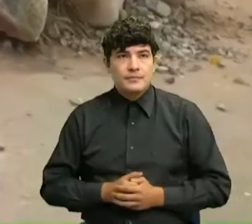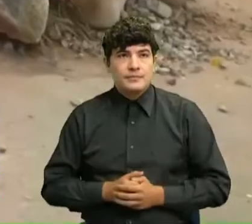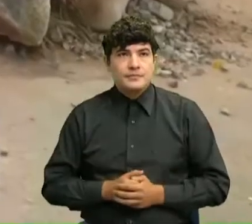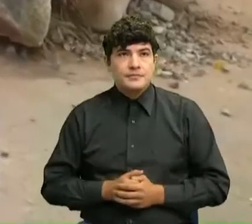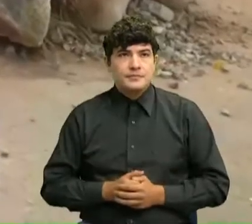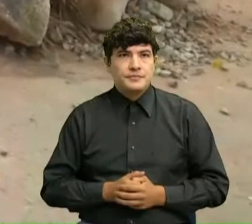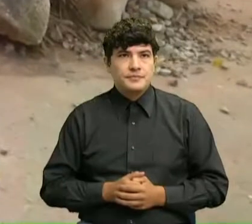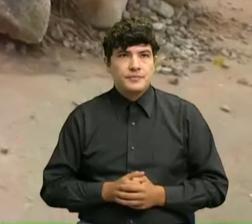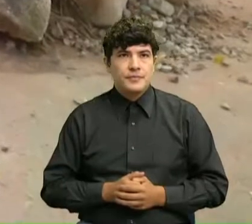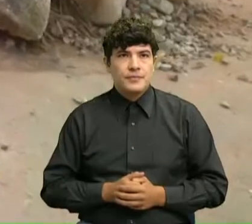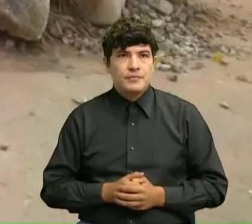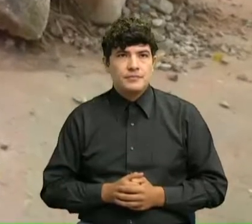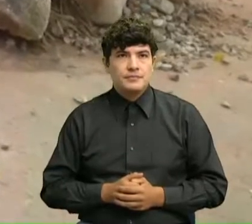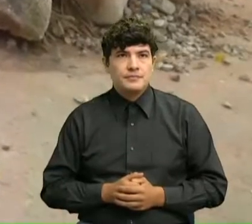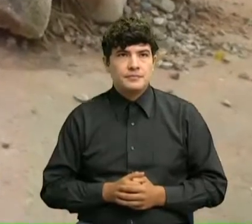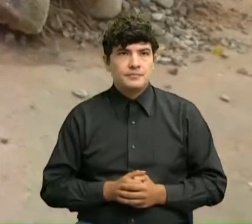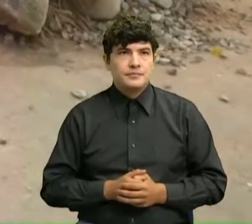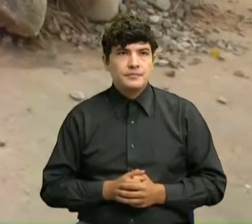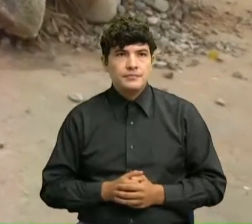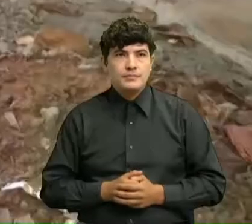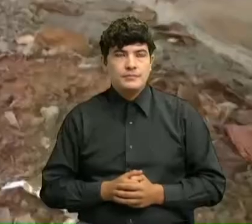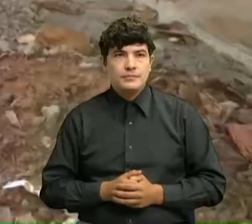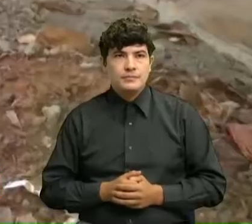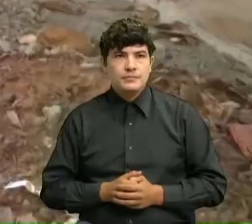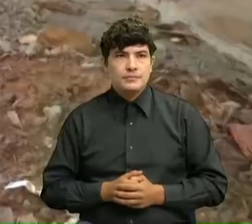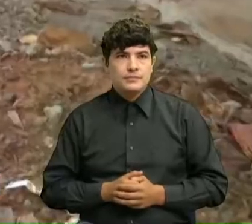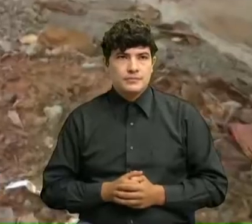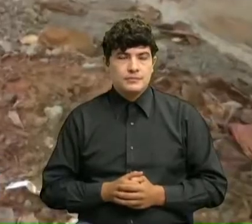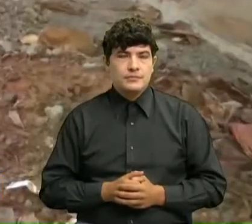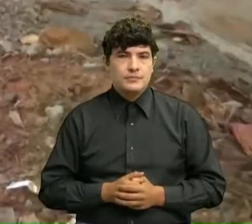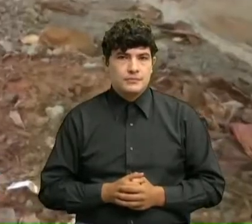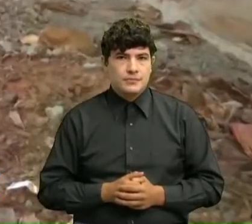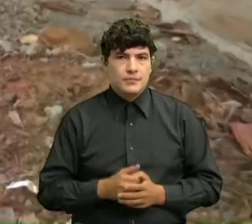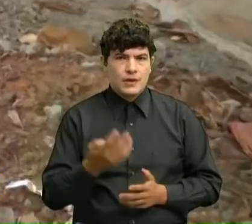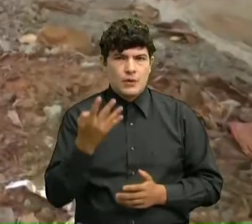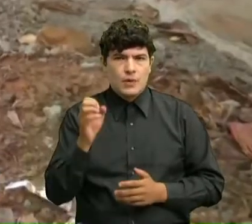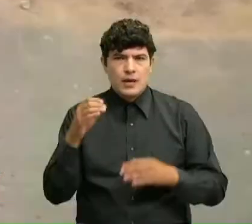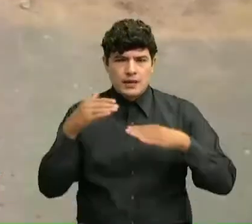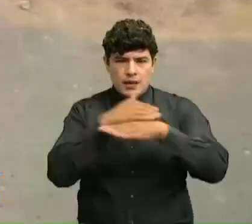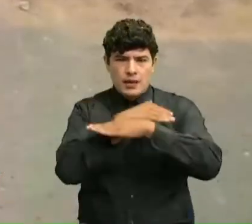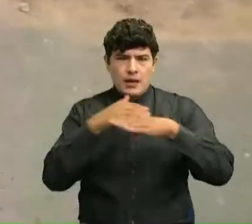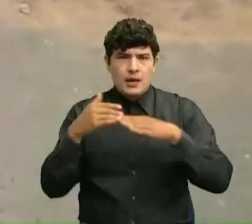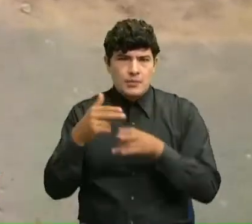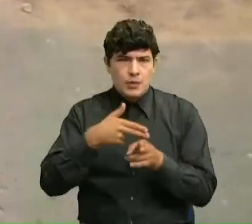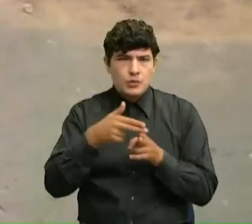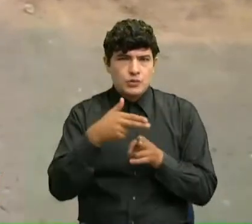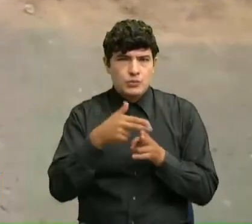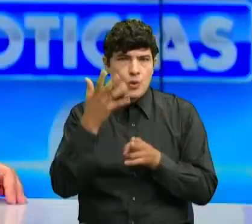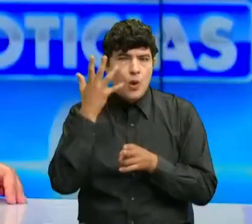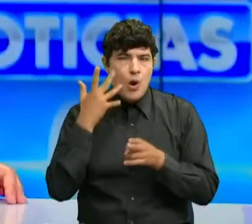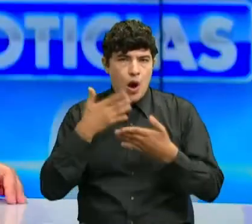se les viene retirando el material de construcción para que en los próximos días se pueda poner en funcionamiento